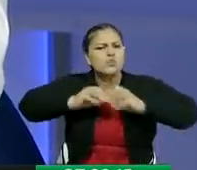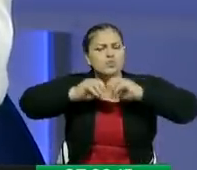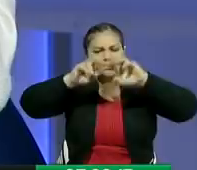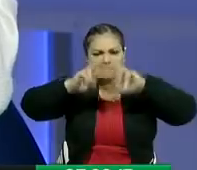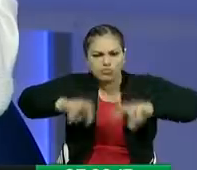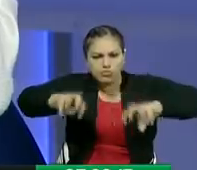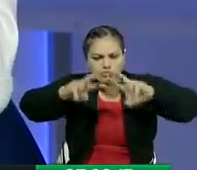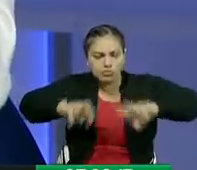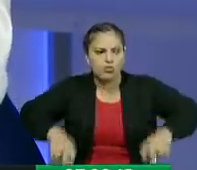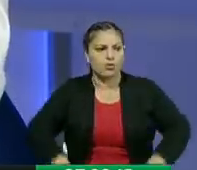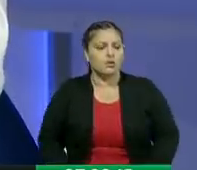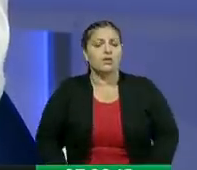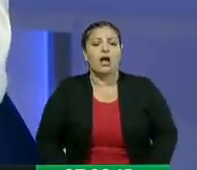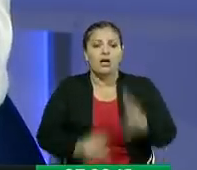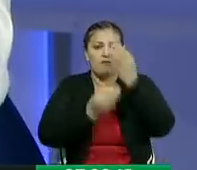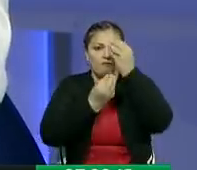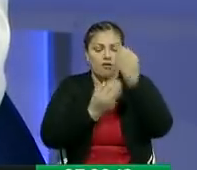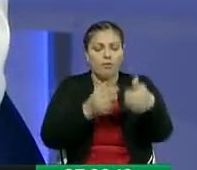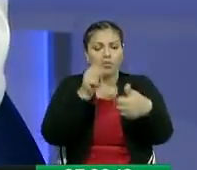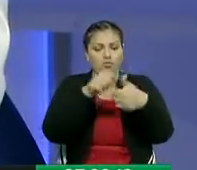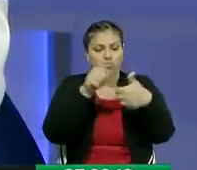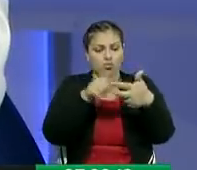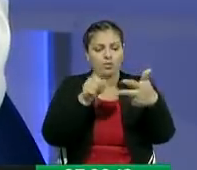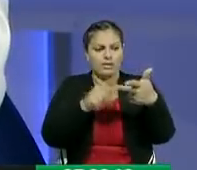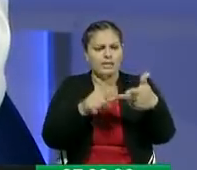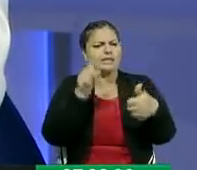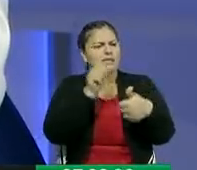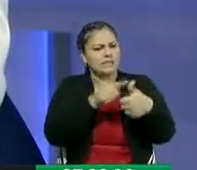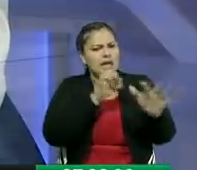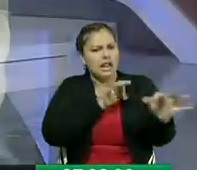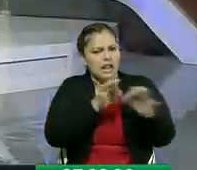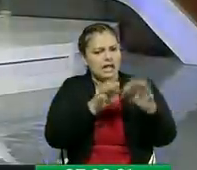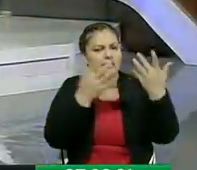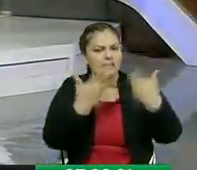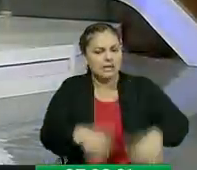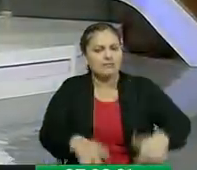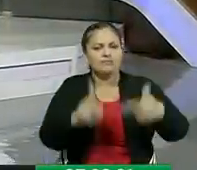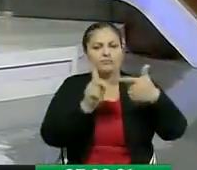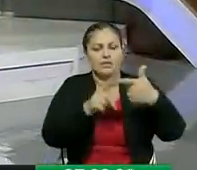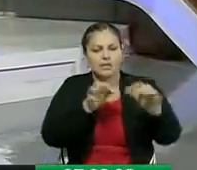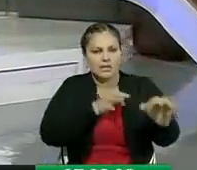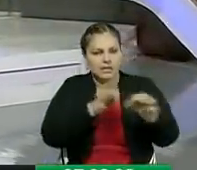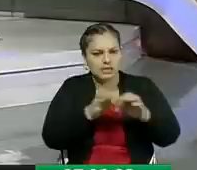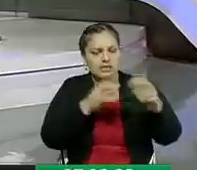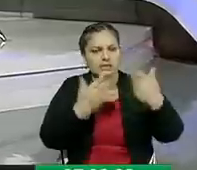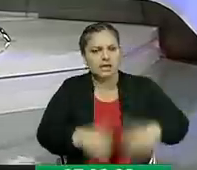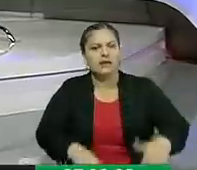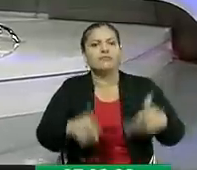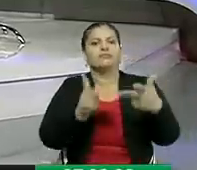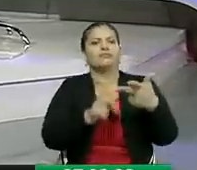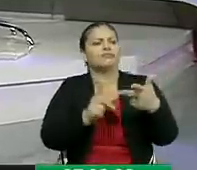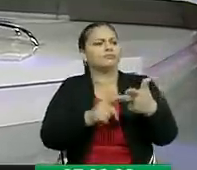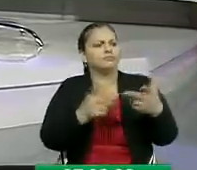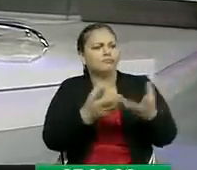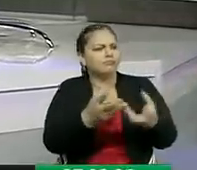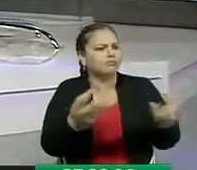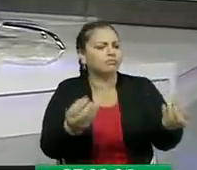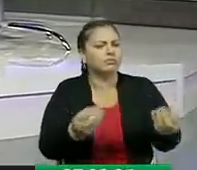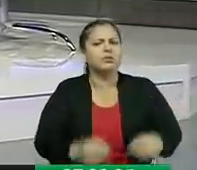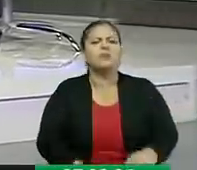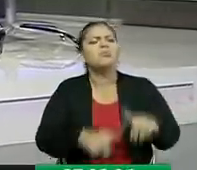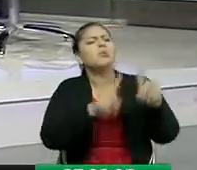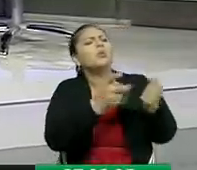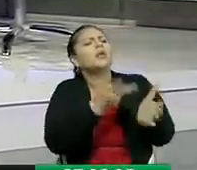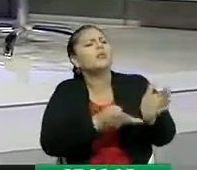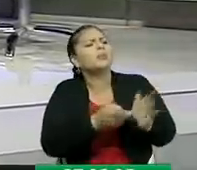me acuerdo, no tengo memoria y ya está. ¿Se podría hacer algo más, ejercer algún tipo de presión en el ámbito político y por qué no